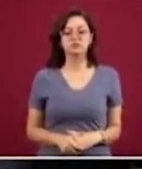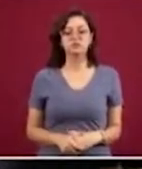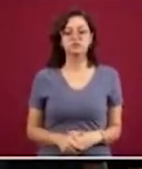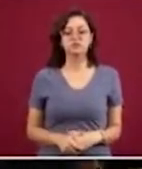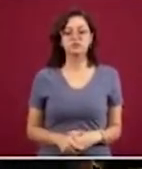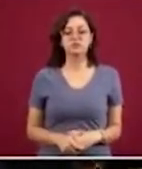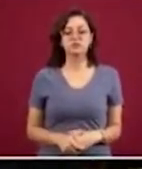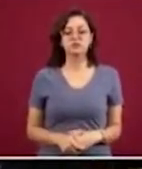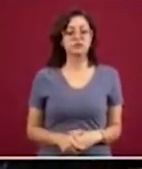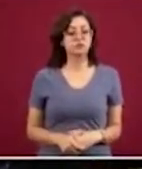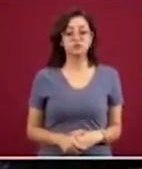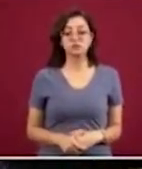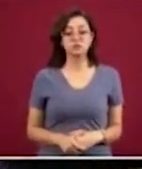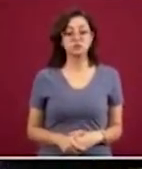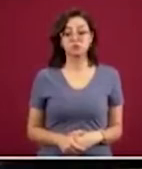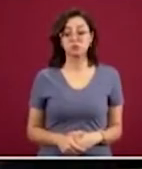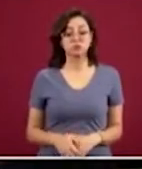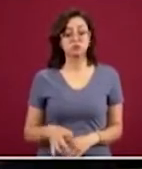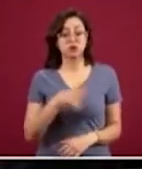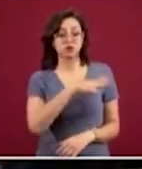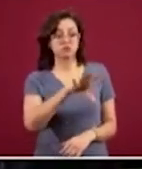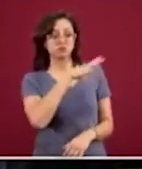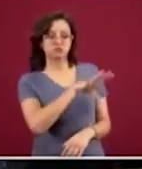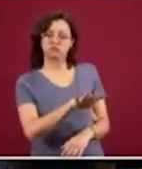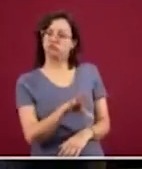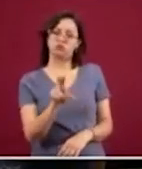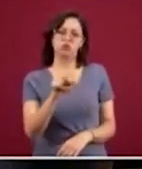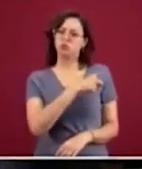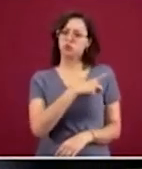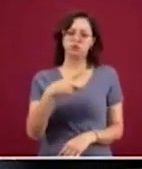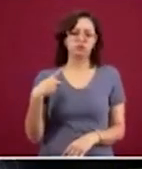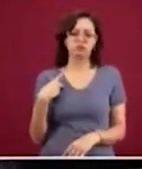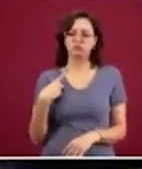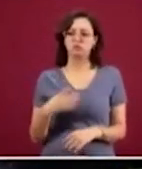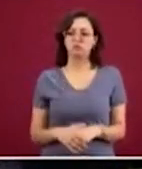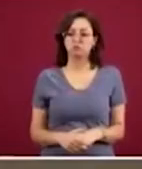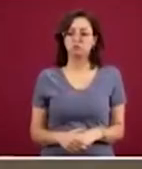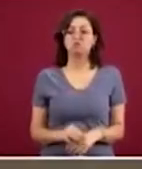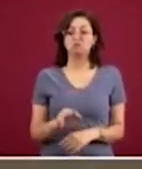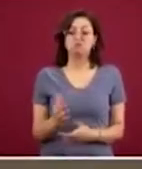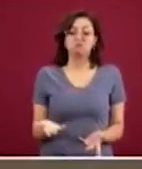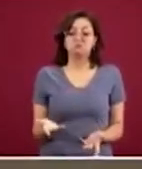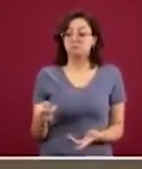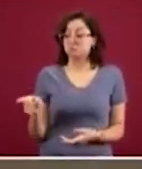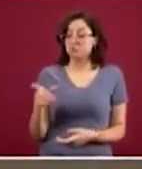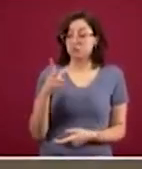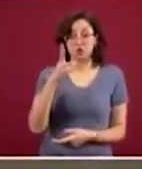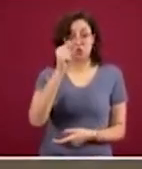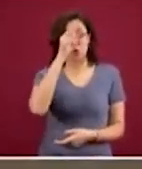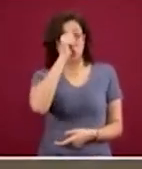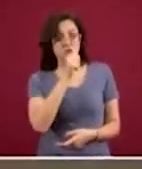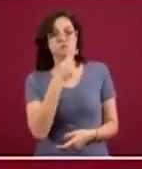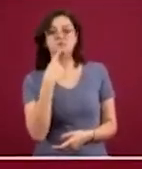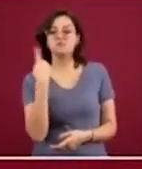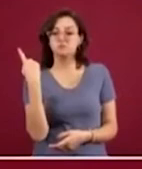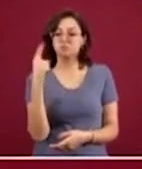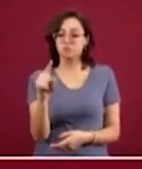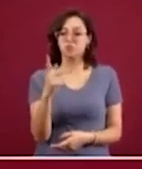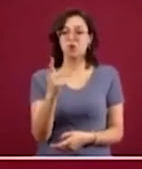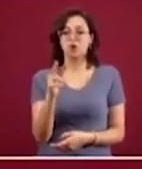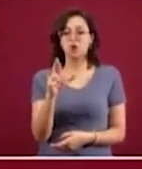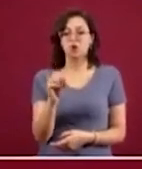bueno no tienen por qué negarse y no lo pueden denunciar en principio a profeco como